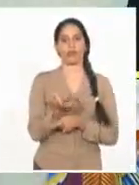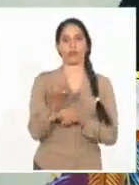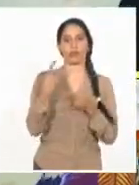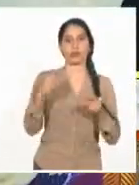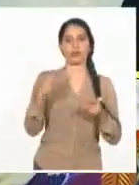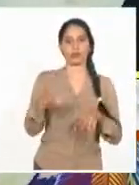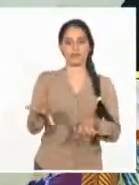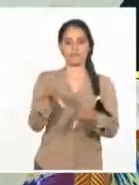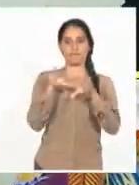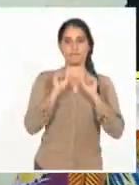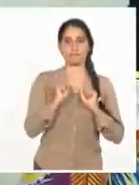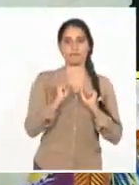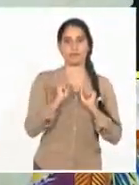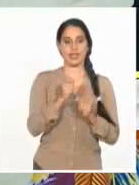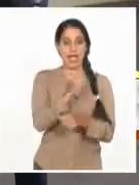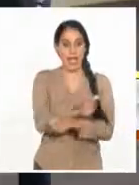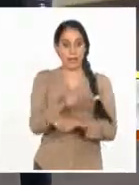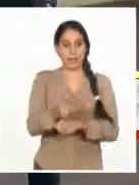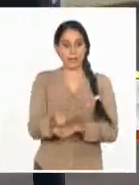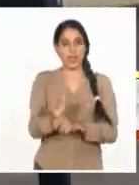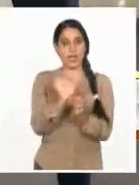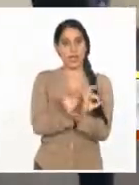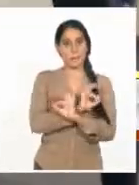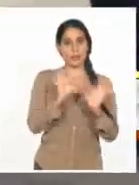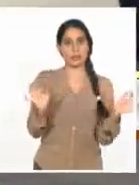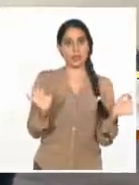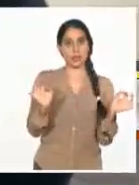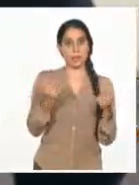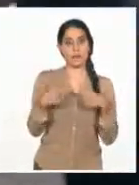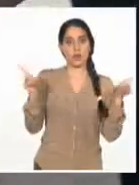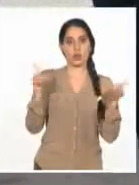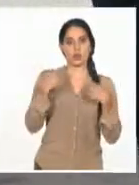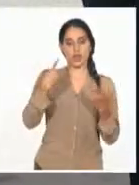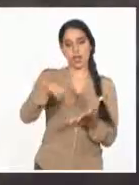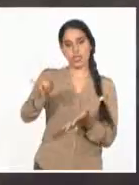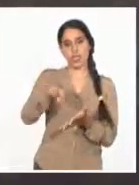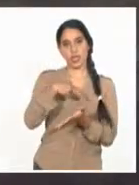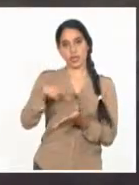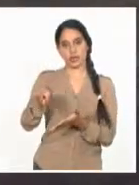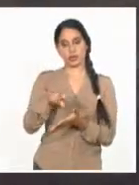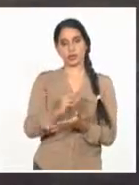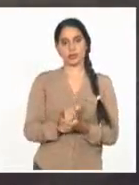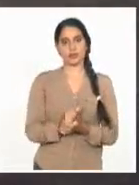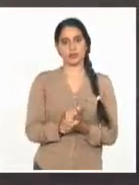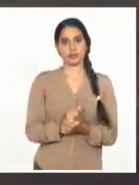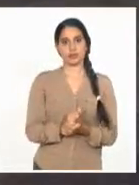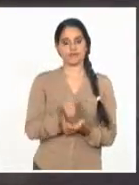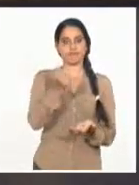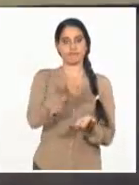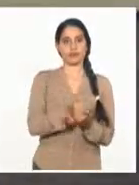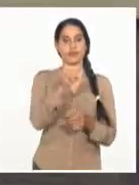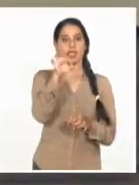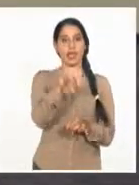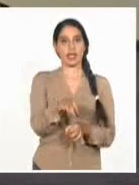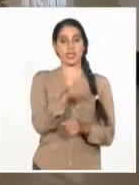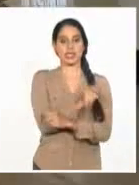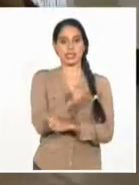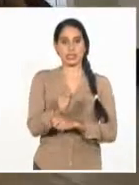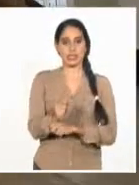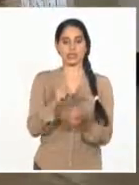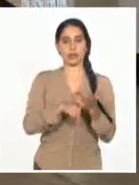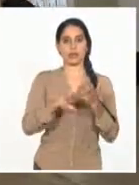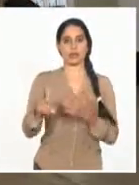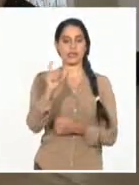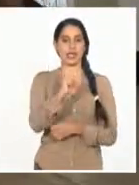el aprendizaje en las especialidades de música y danza. En el Centro de la Enseñanza Artística de Camagüey